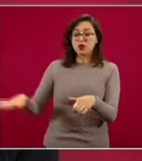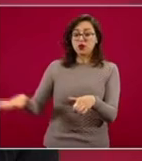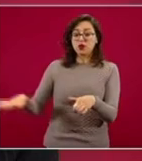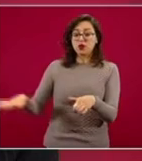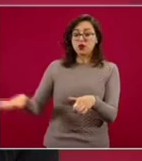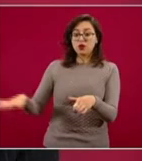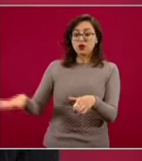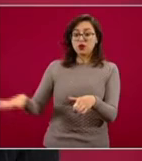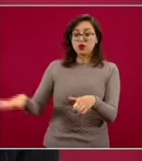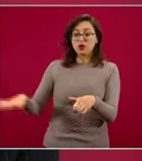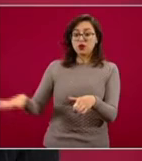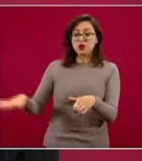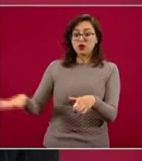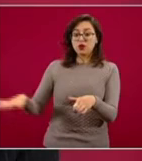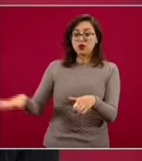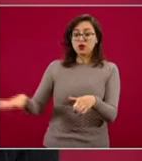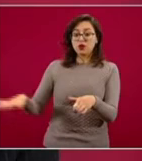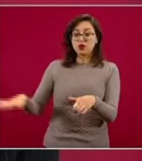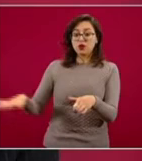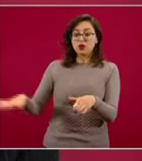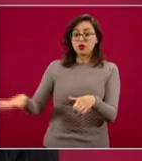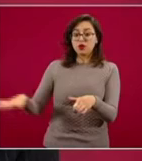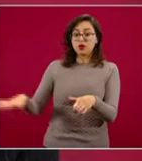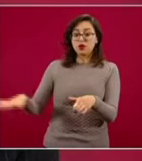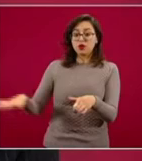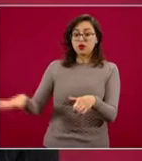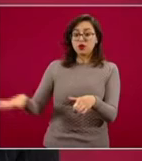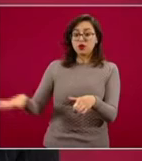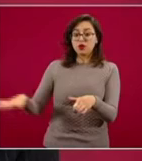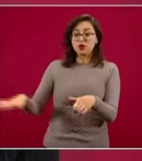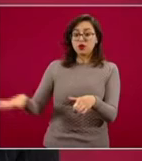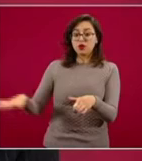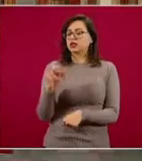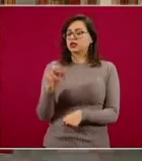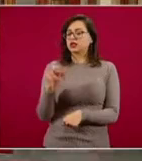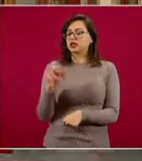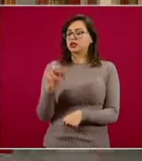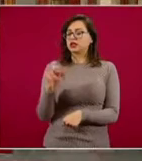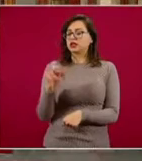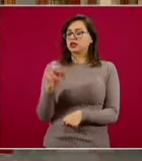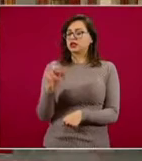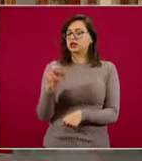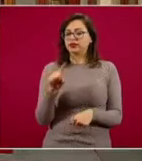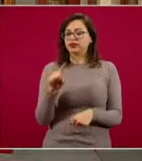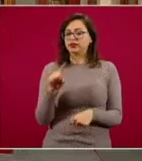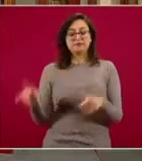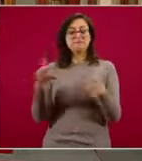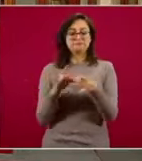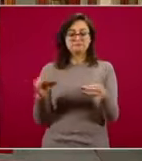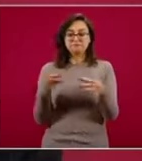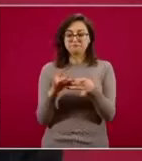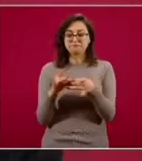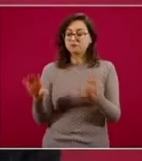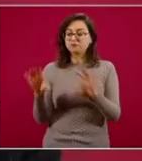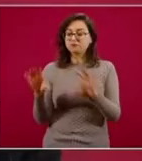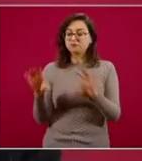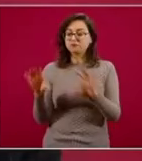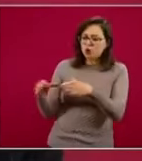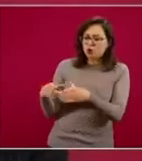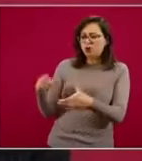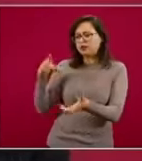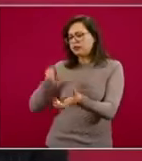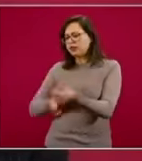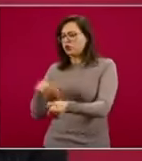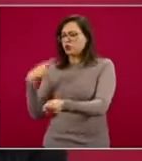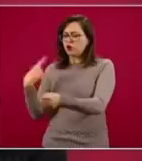doctor Ricardo Cortés, que estamos haciendo para que en las comunidades se detecten personas